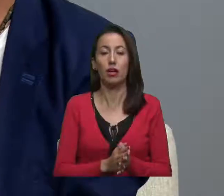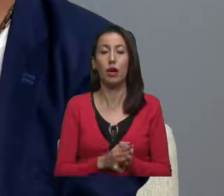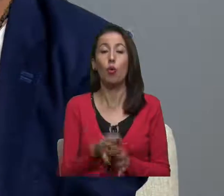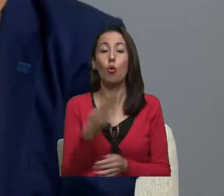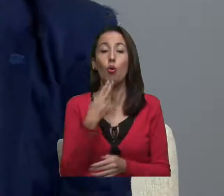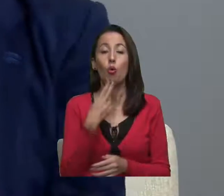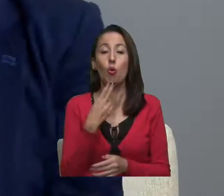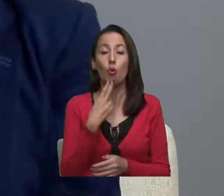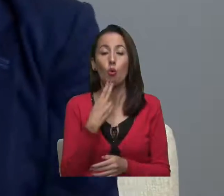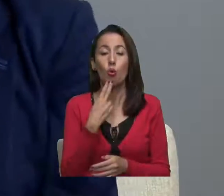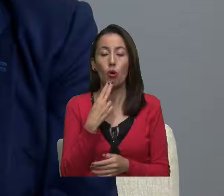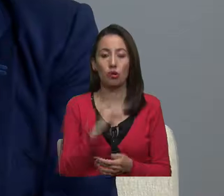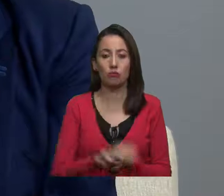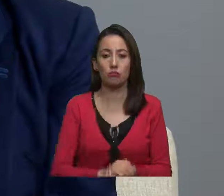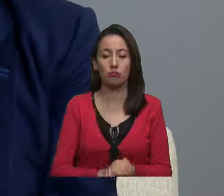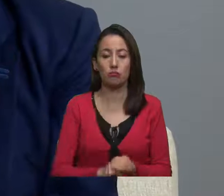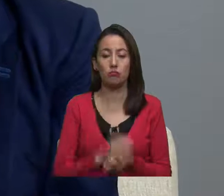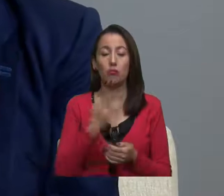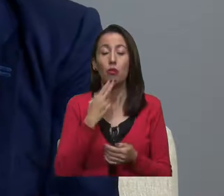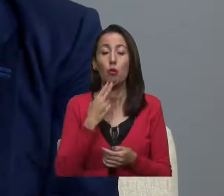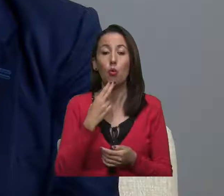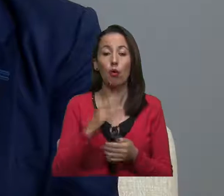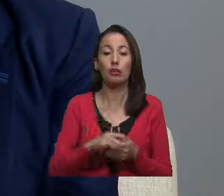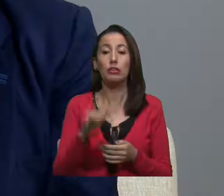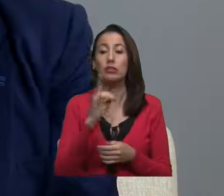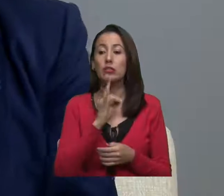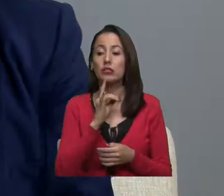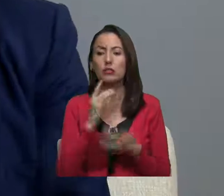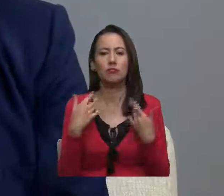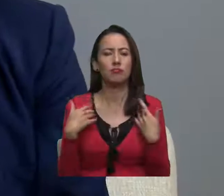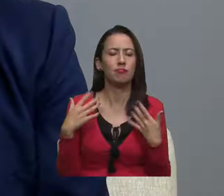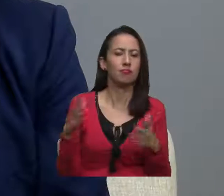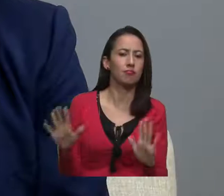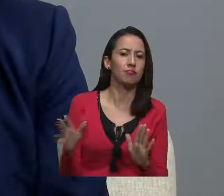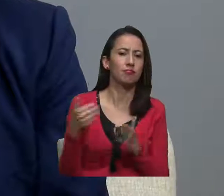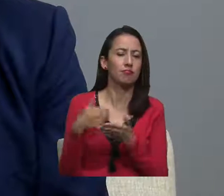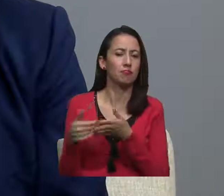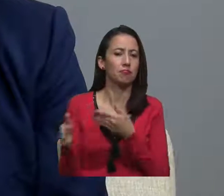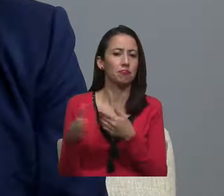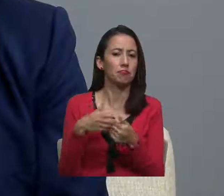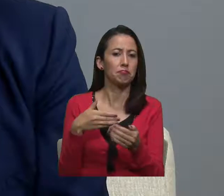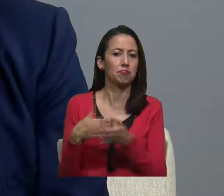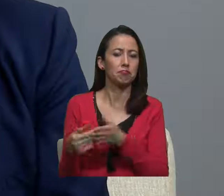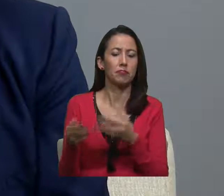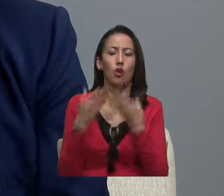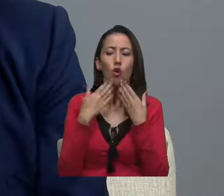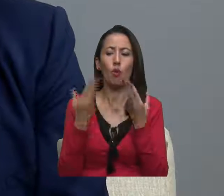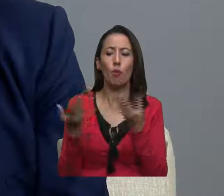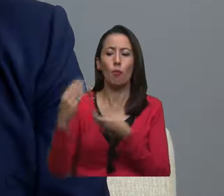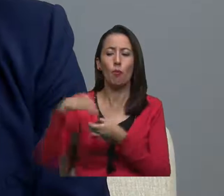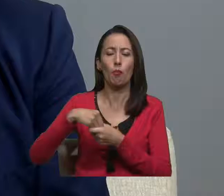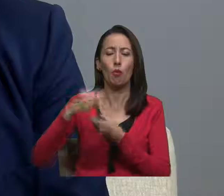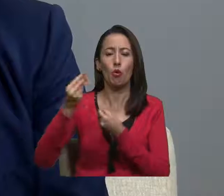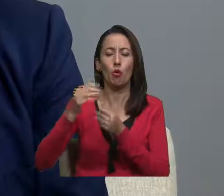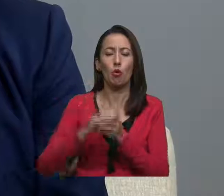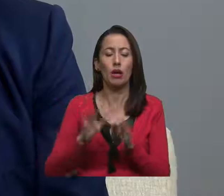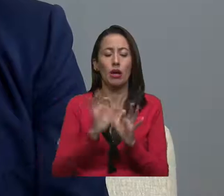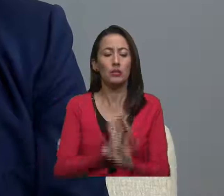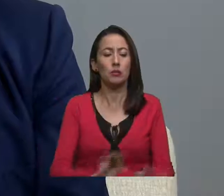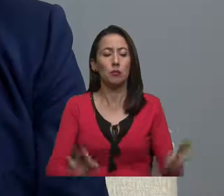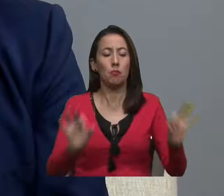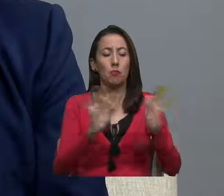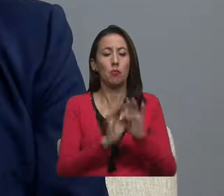hace a nosotros perdónenme no nos interesa de qué forma como se hizo en la plata para mí la prioridad